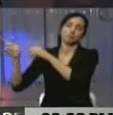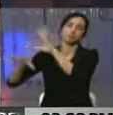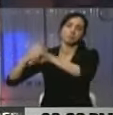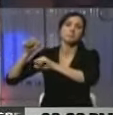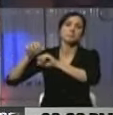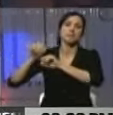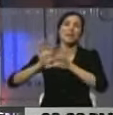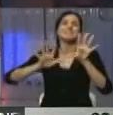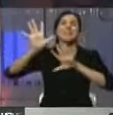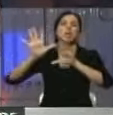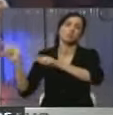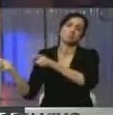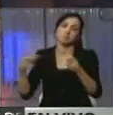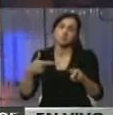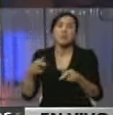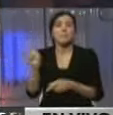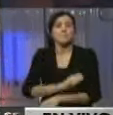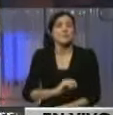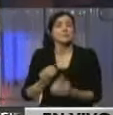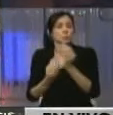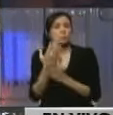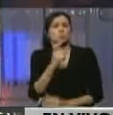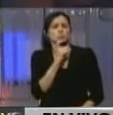mayo estuvo difícil la cosa,